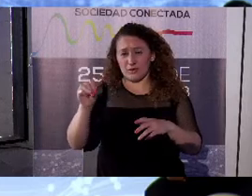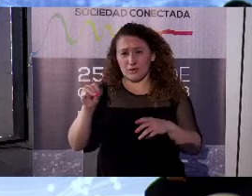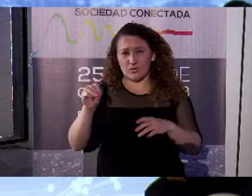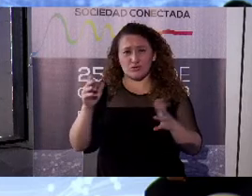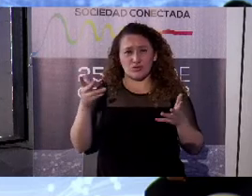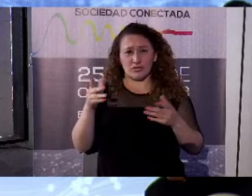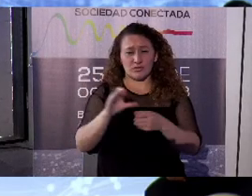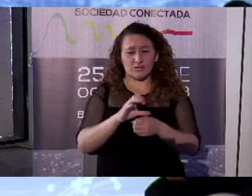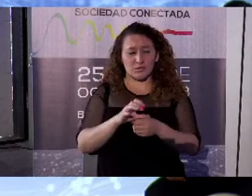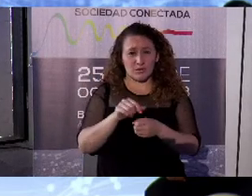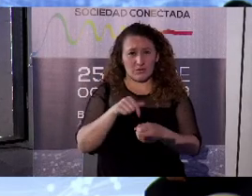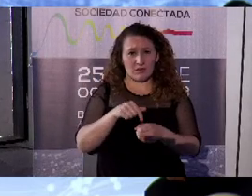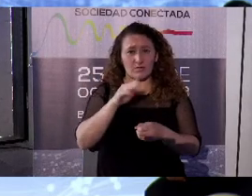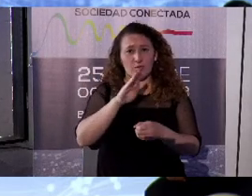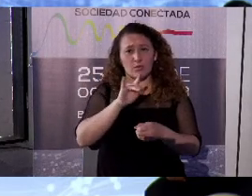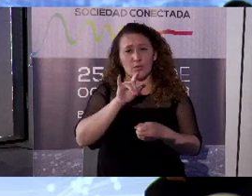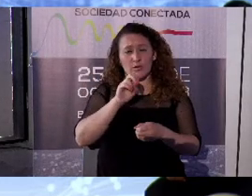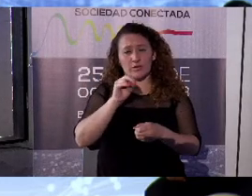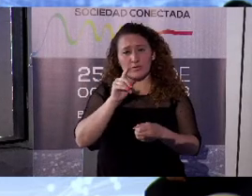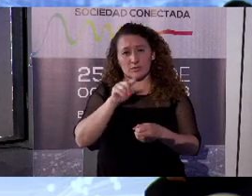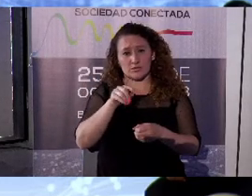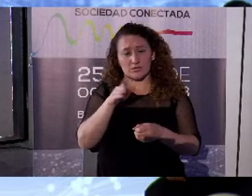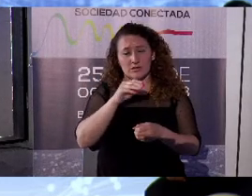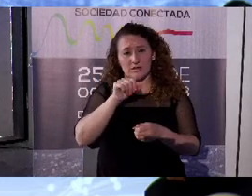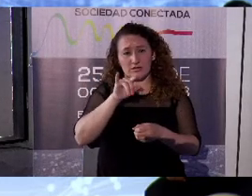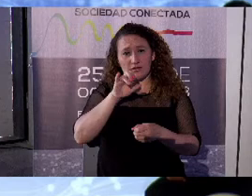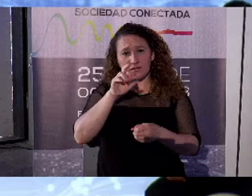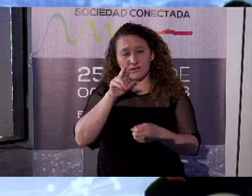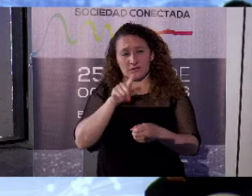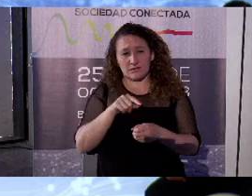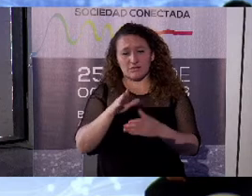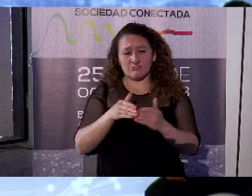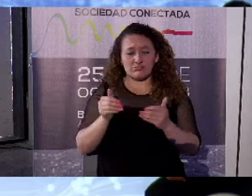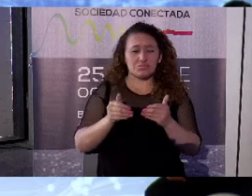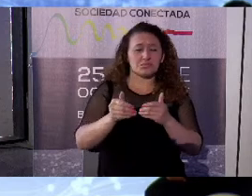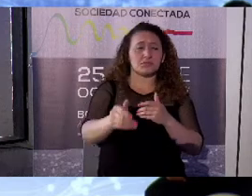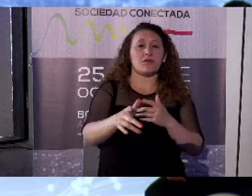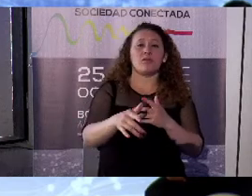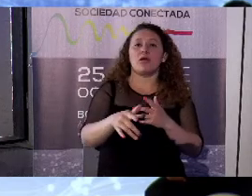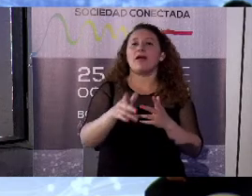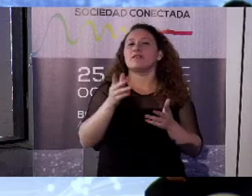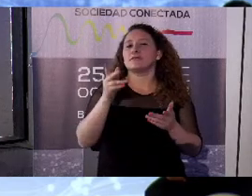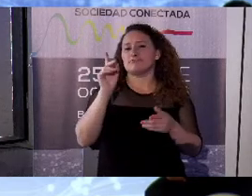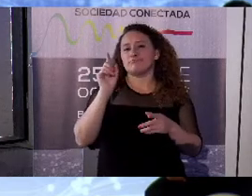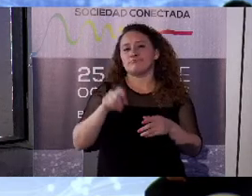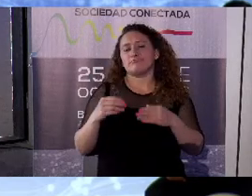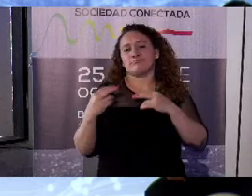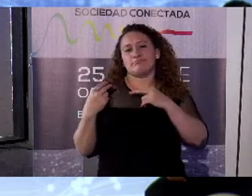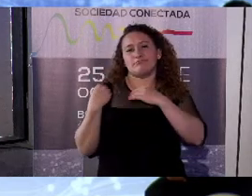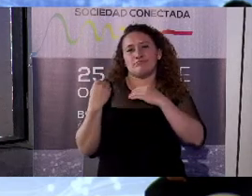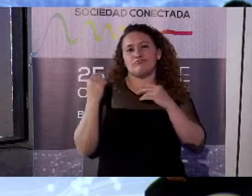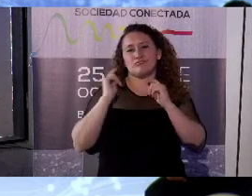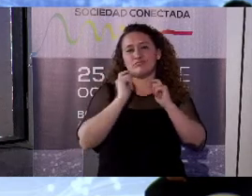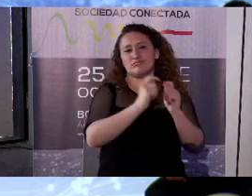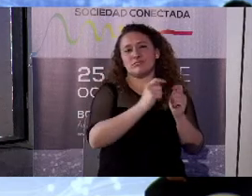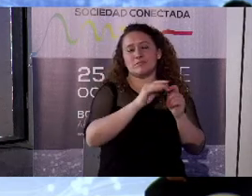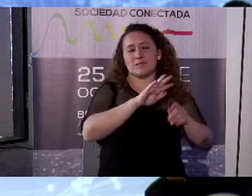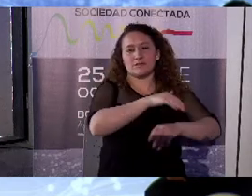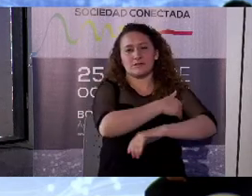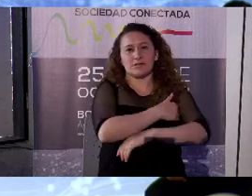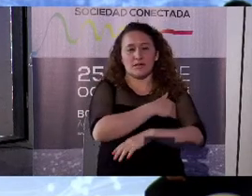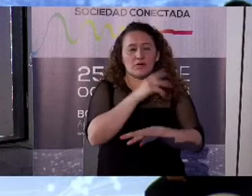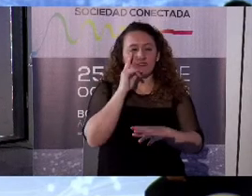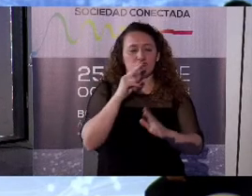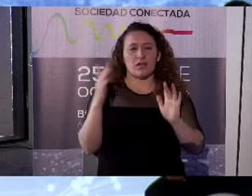esa excepción de áreas entre 100 y 108 km es facultad del ministerio hacer un análisis de compatibilidad y interferencia